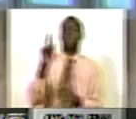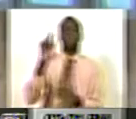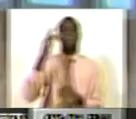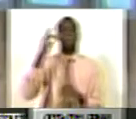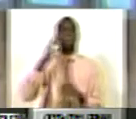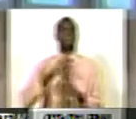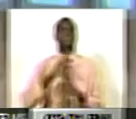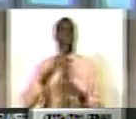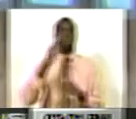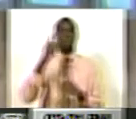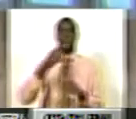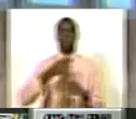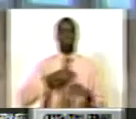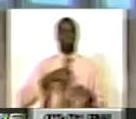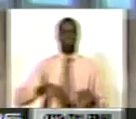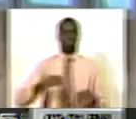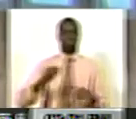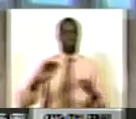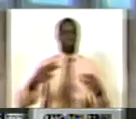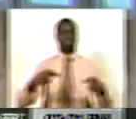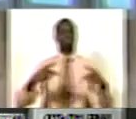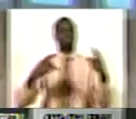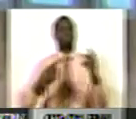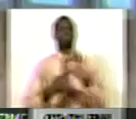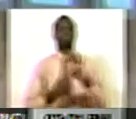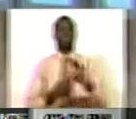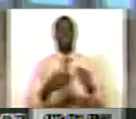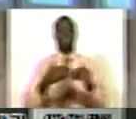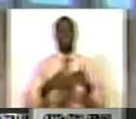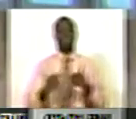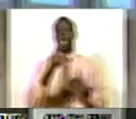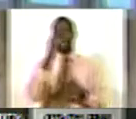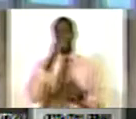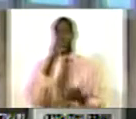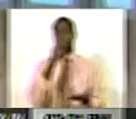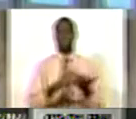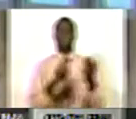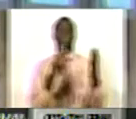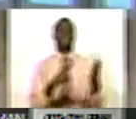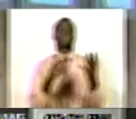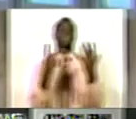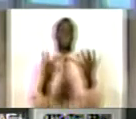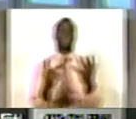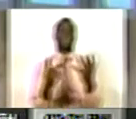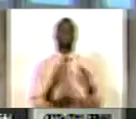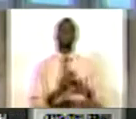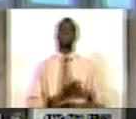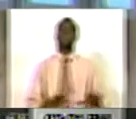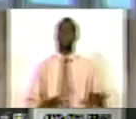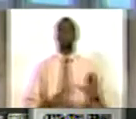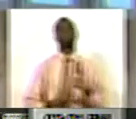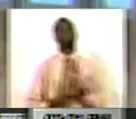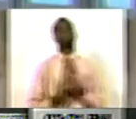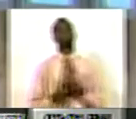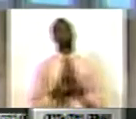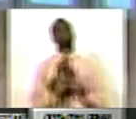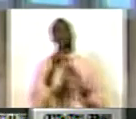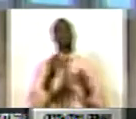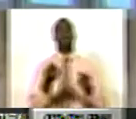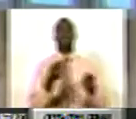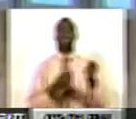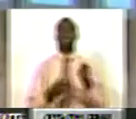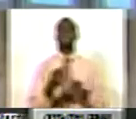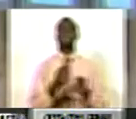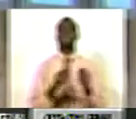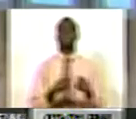de Venezuela, entendiendo además lo que supone este año de 2017, que además será de recuperación económica, lo ha dicho,